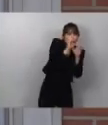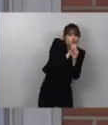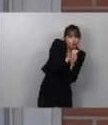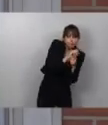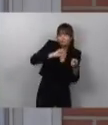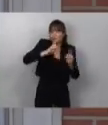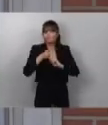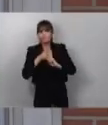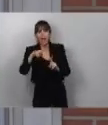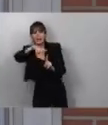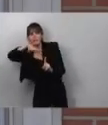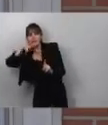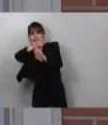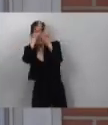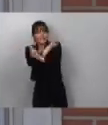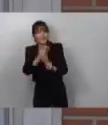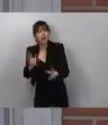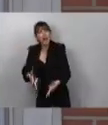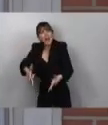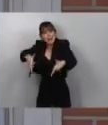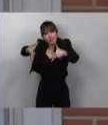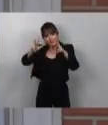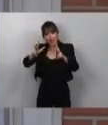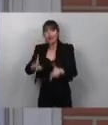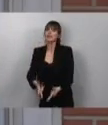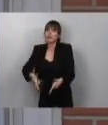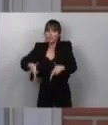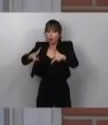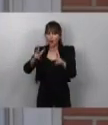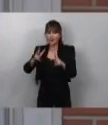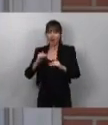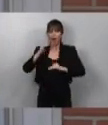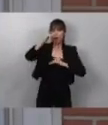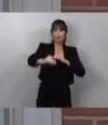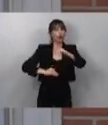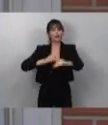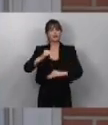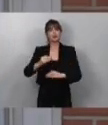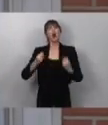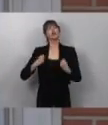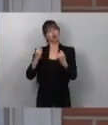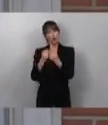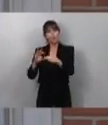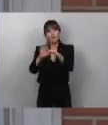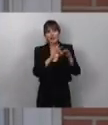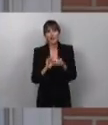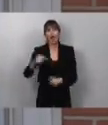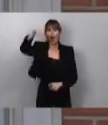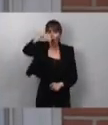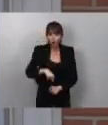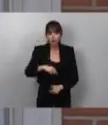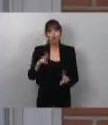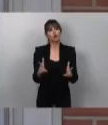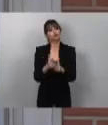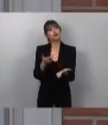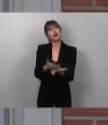puente no hace mucho tiempo en el parlamento no y otras intervenciones también de miembros del igual o peores las que las del partido popular o tan tan malas